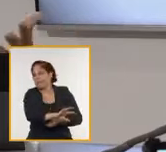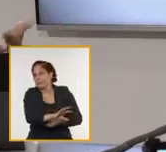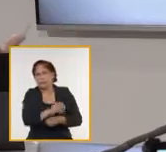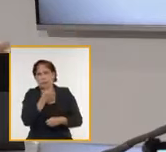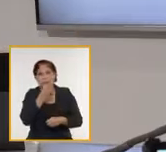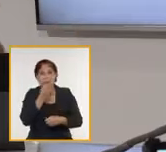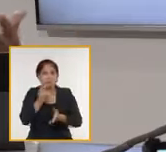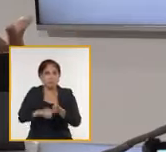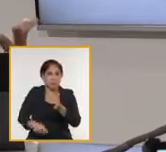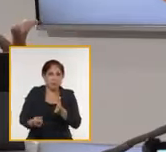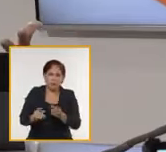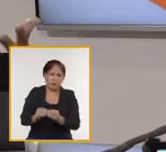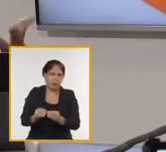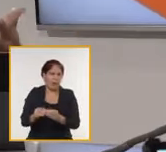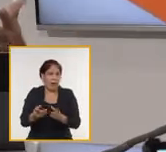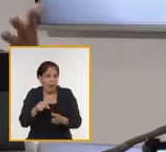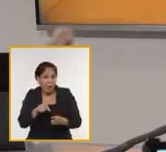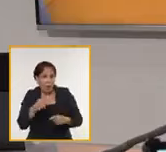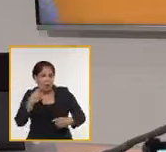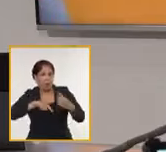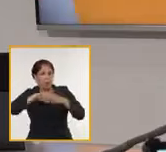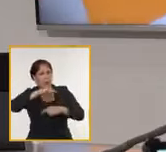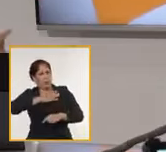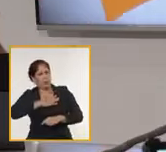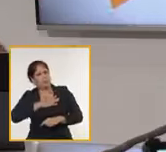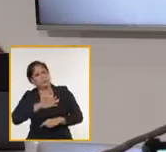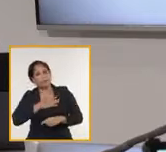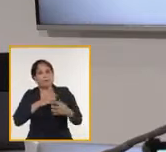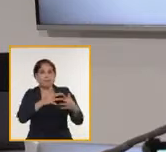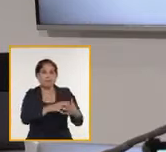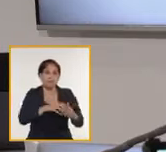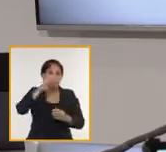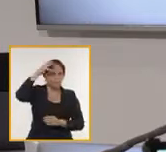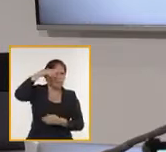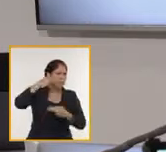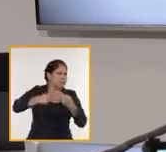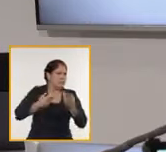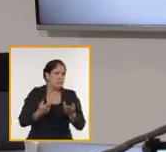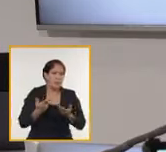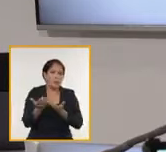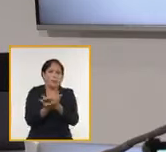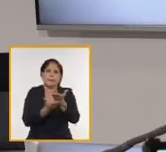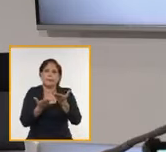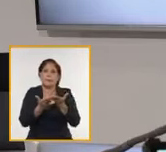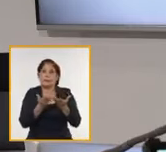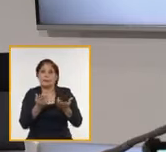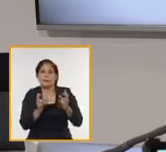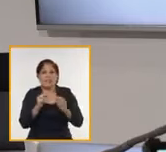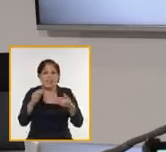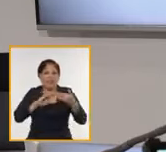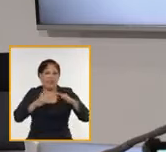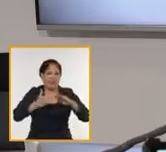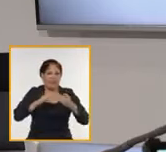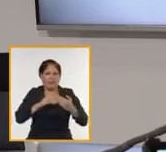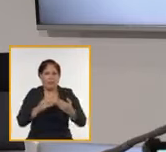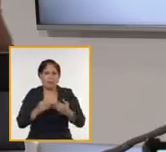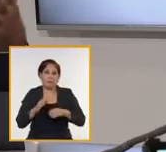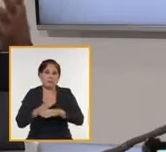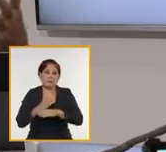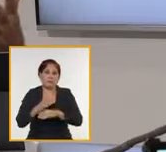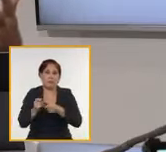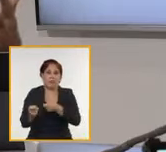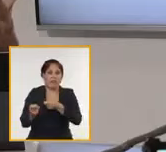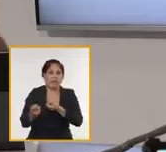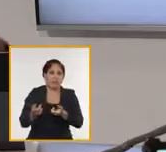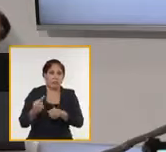aranceles. Entonces, ¿qué está creando Trump con toda esta política? Una atmósfera de entendimiento de los países.